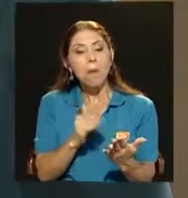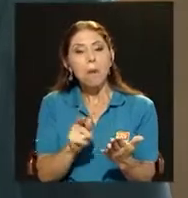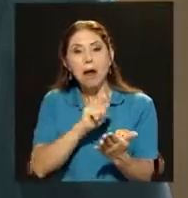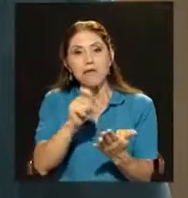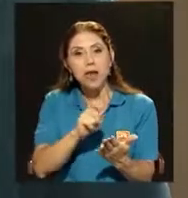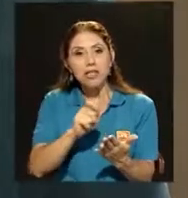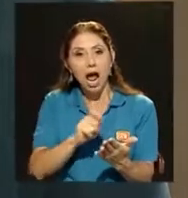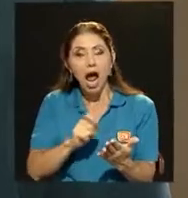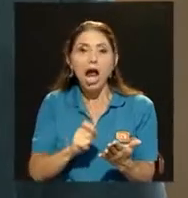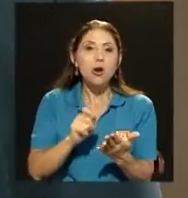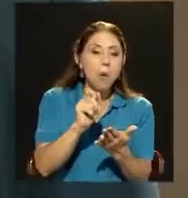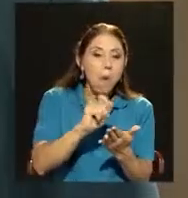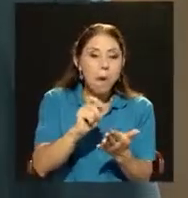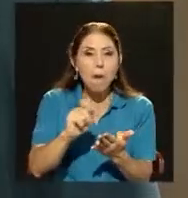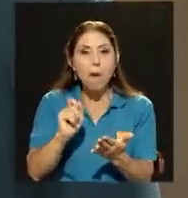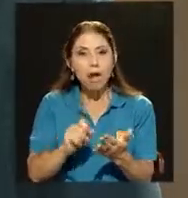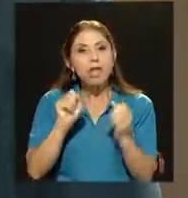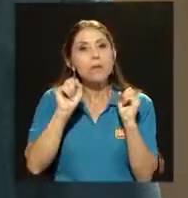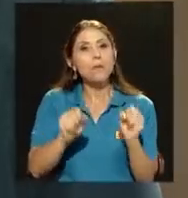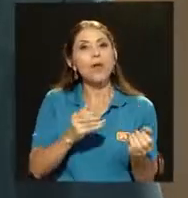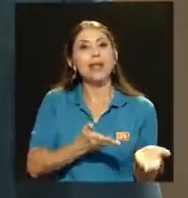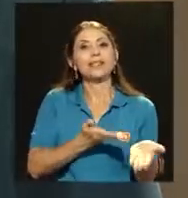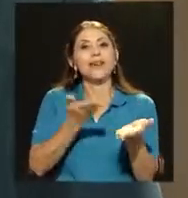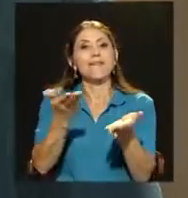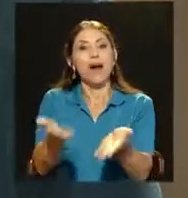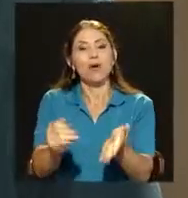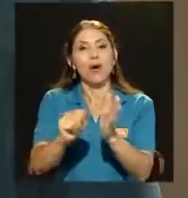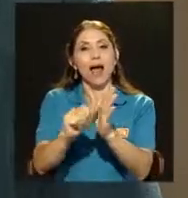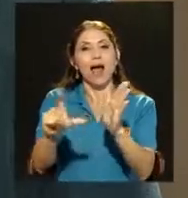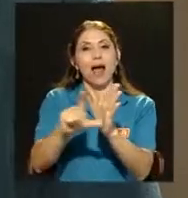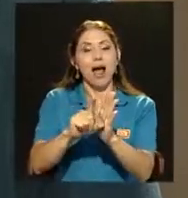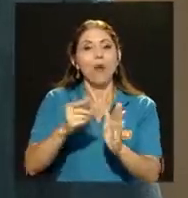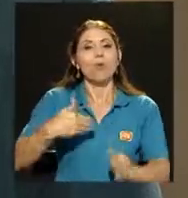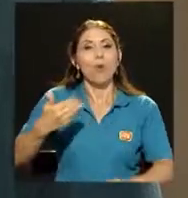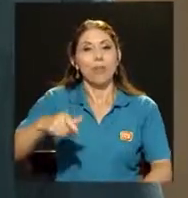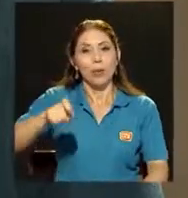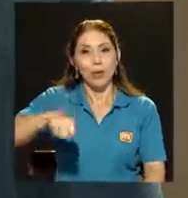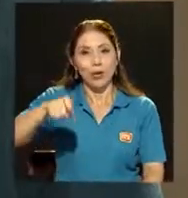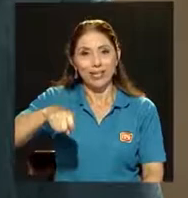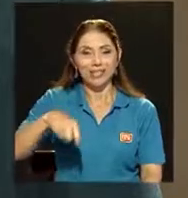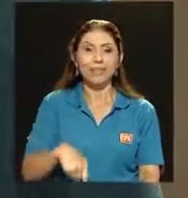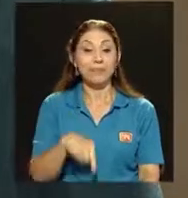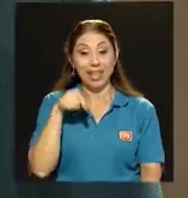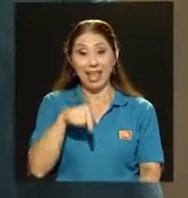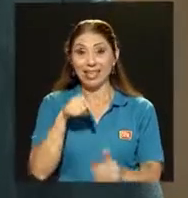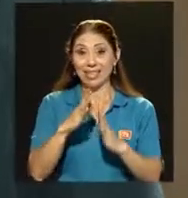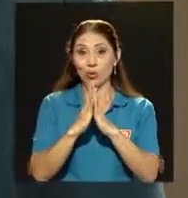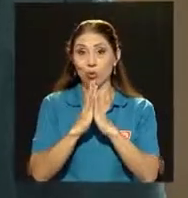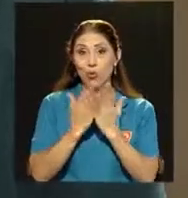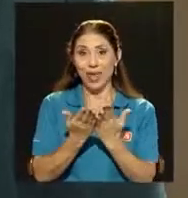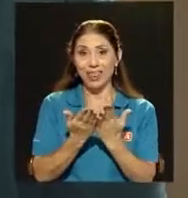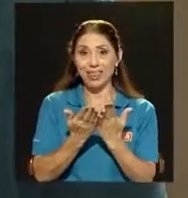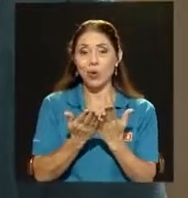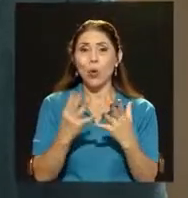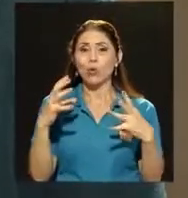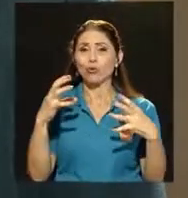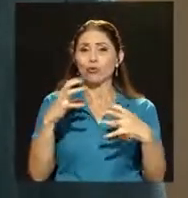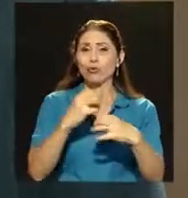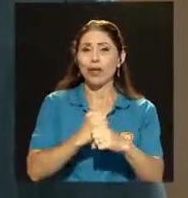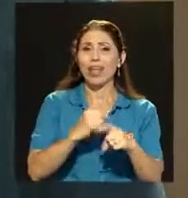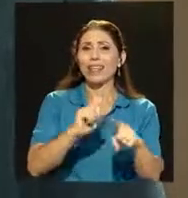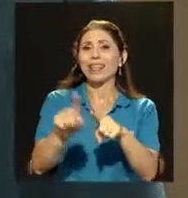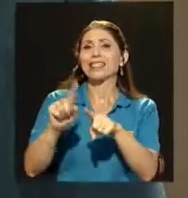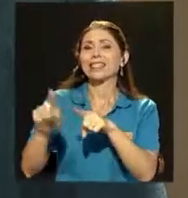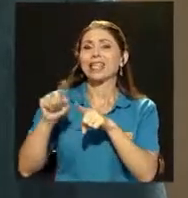veces que así lo requieran. Este es un documento que resume distintos dictámenes o revisiones